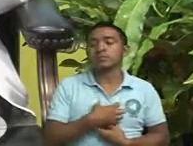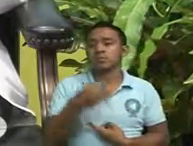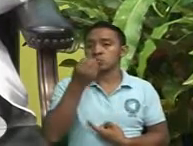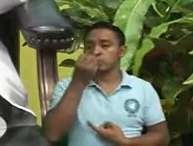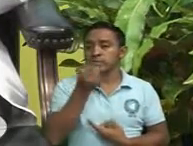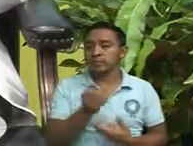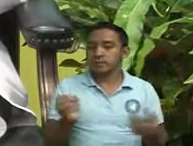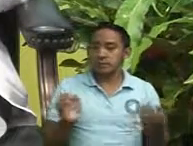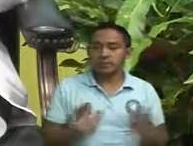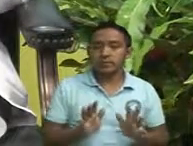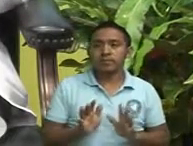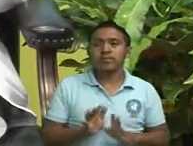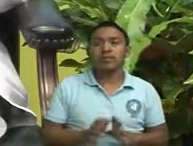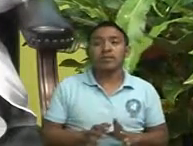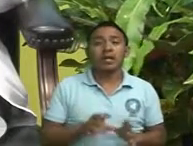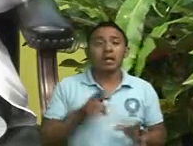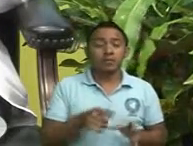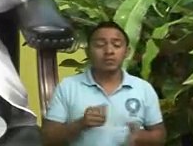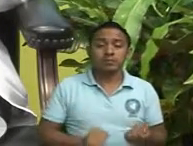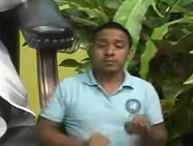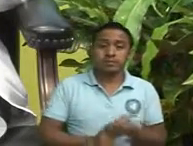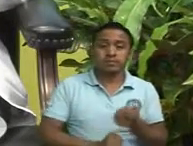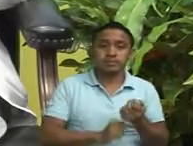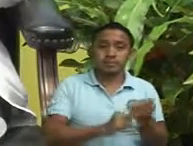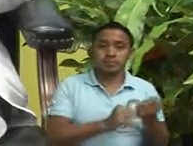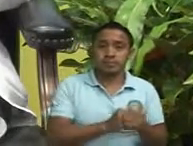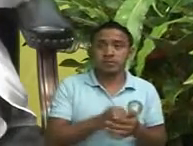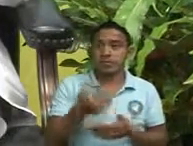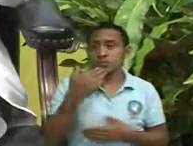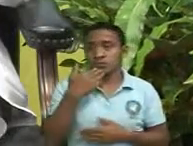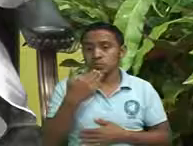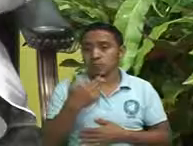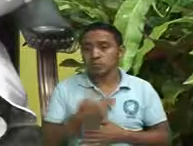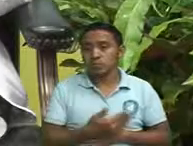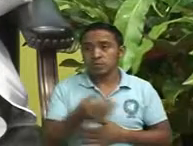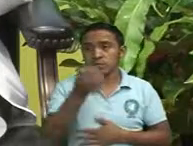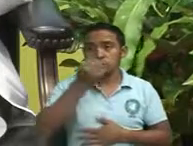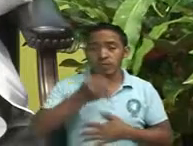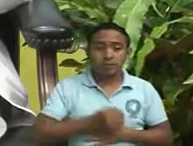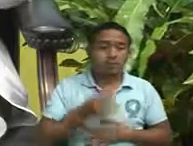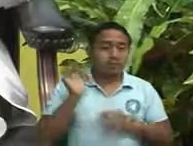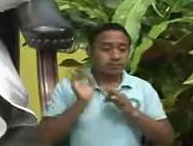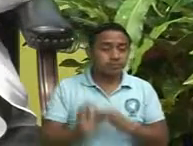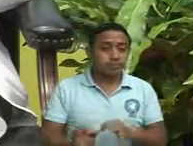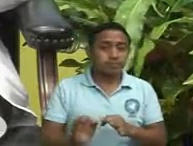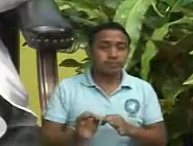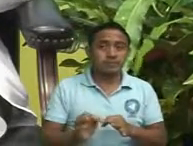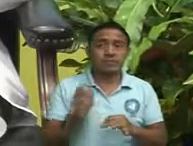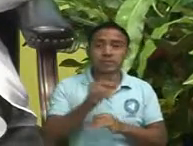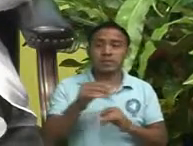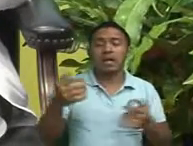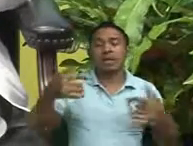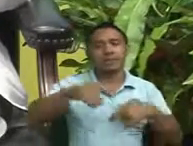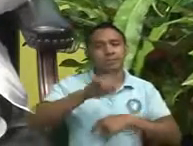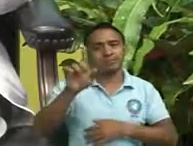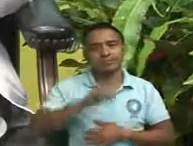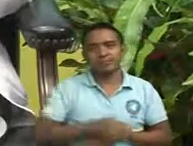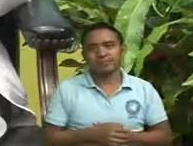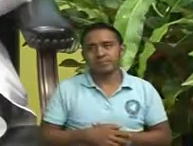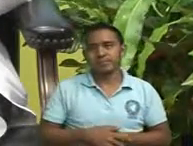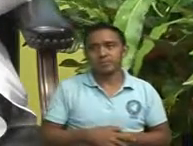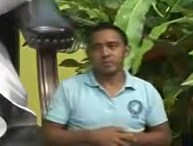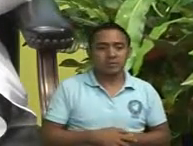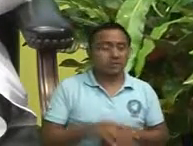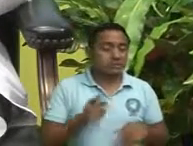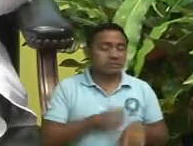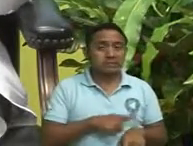desayuno. Ahí es donde vos debes de aportar, tener una alimentación completamente balanceada. Y es lo que hacemos al revés, porque es el que menos le